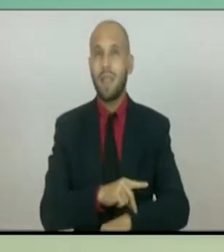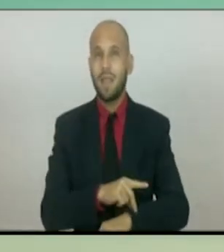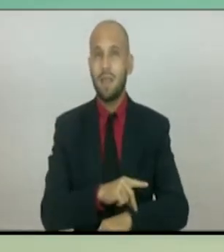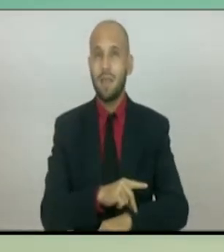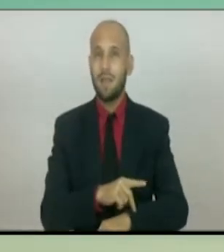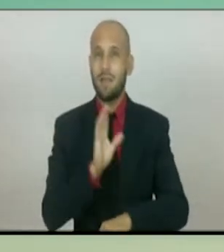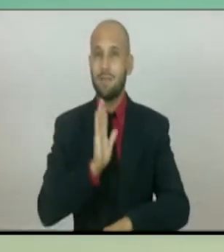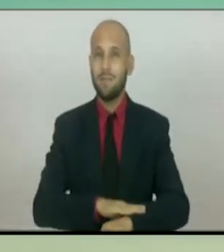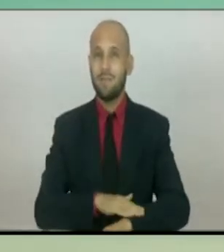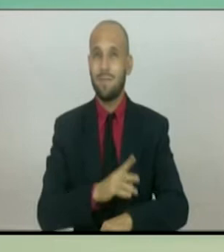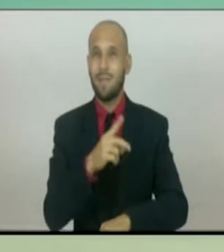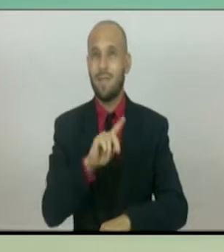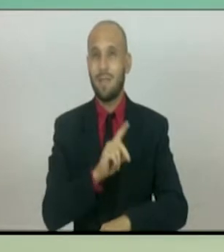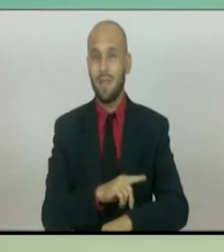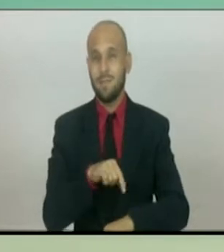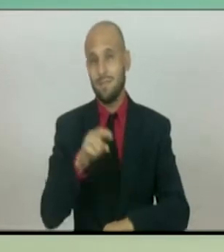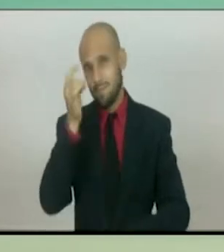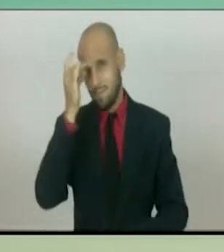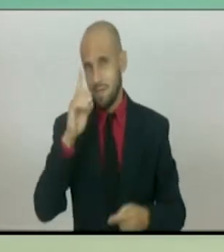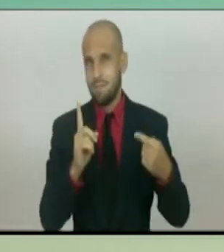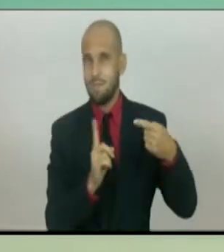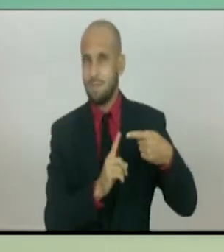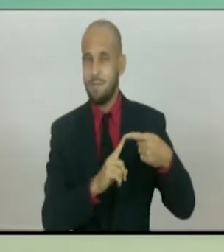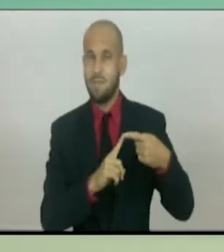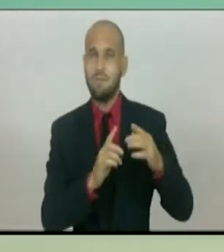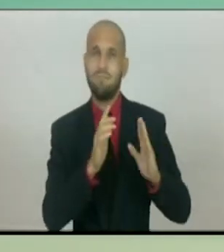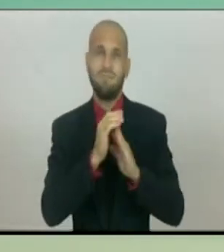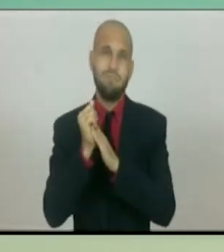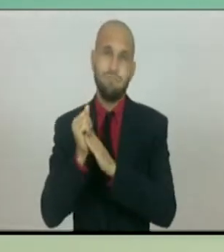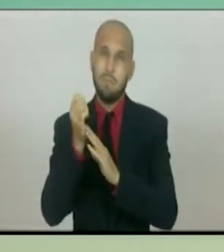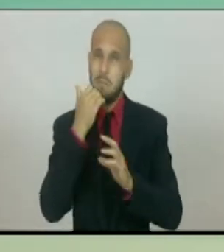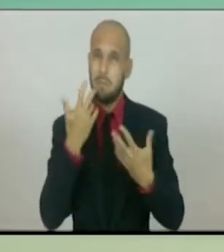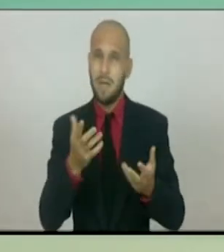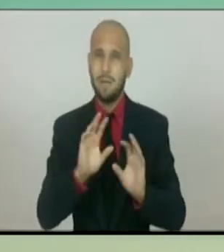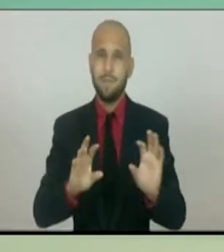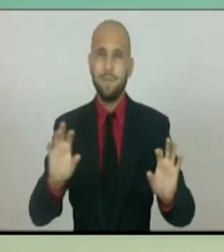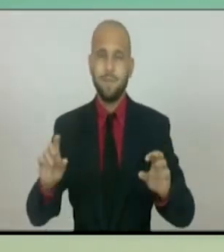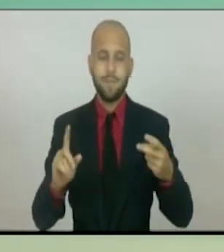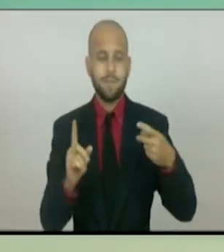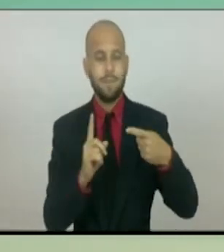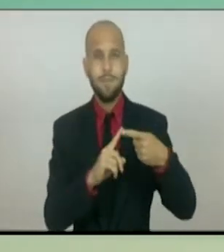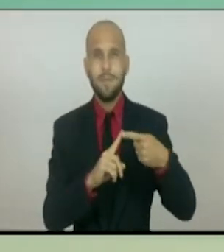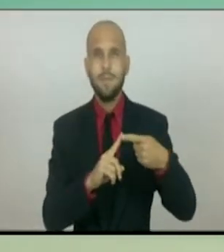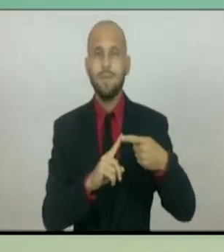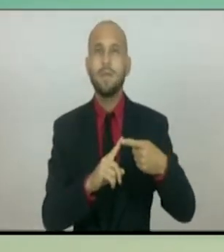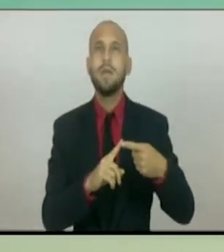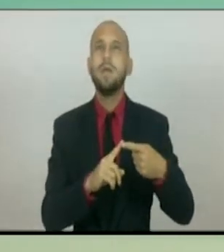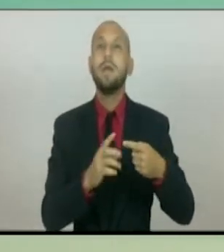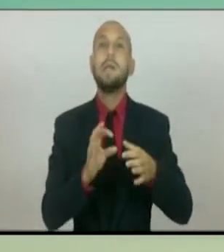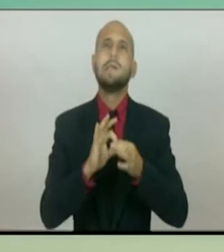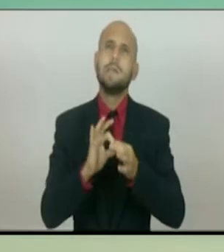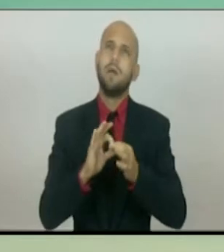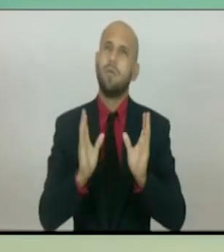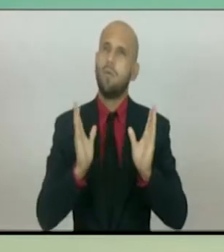está transmitiendo, o sea, que está presente en estos momentos. La enfermedad del dengue, no tenemos reportes de casos graves, de casos muy graves.